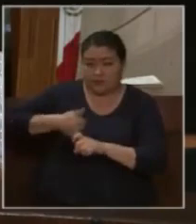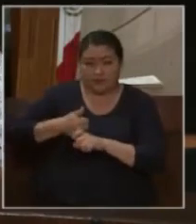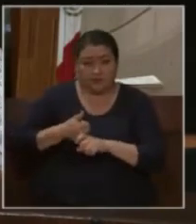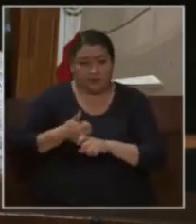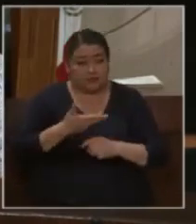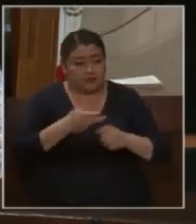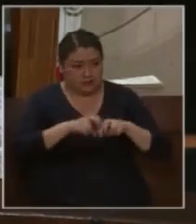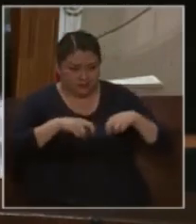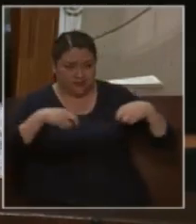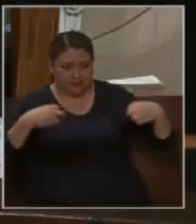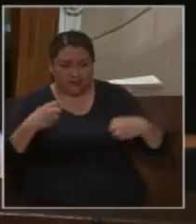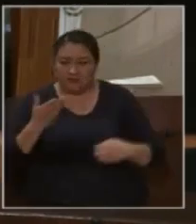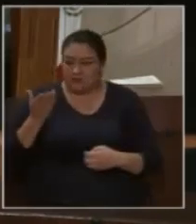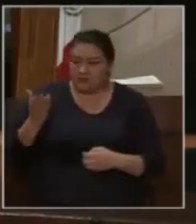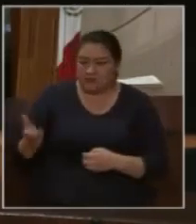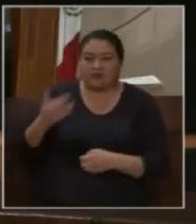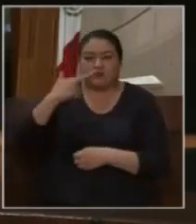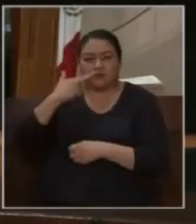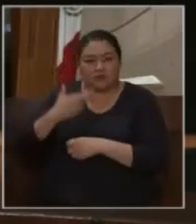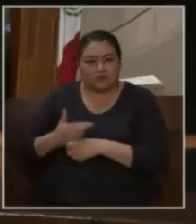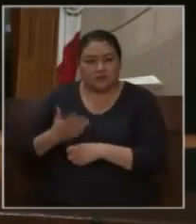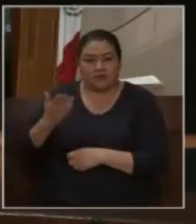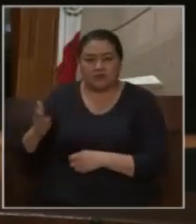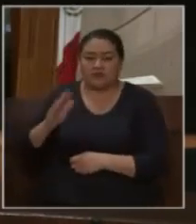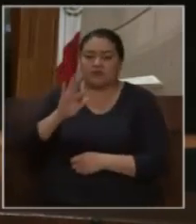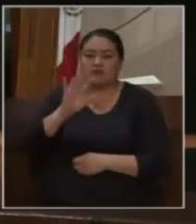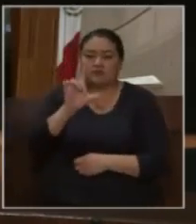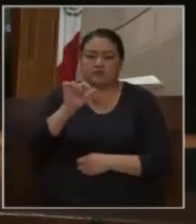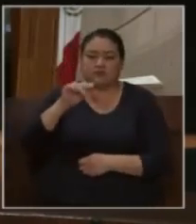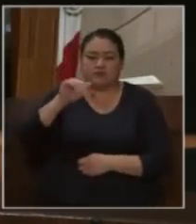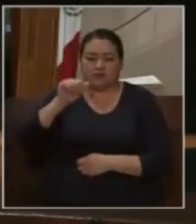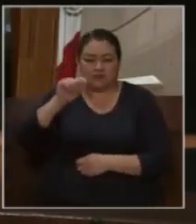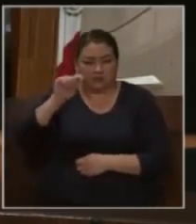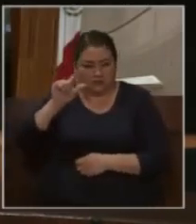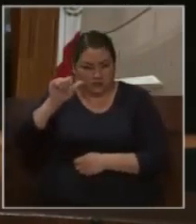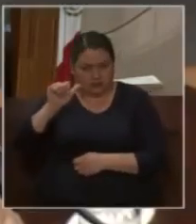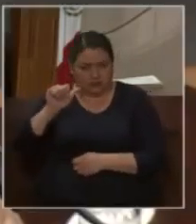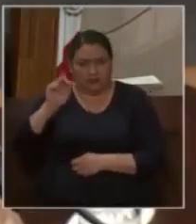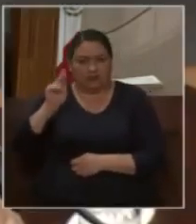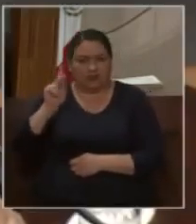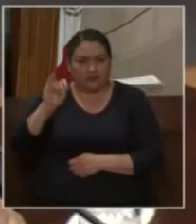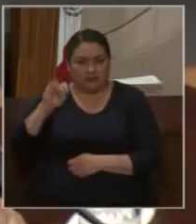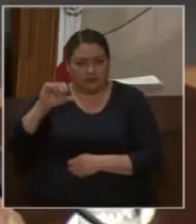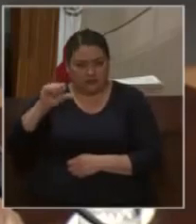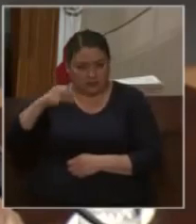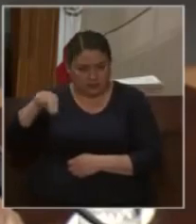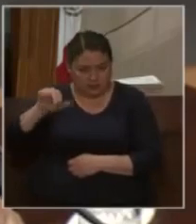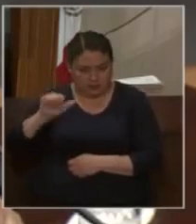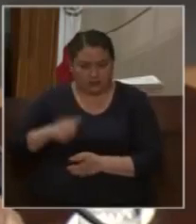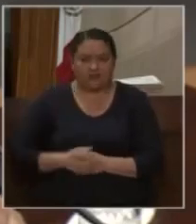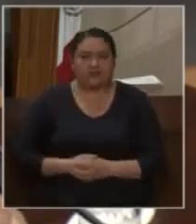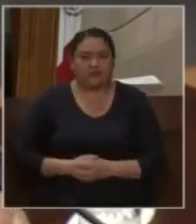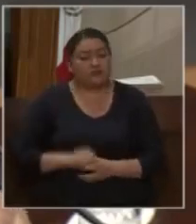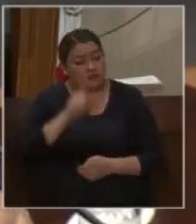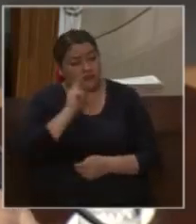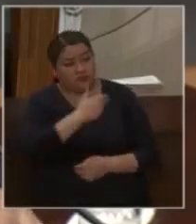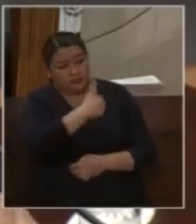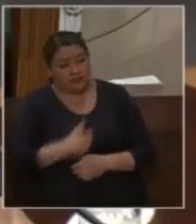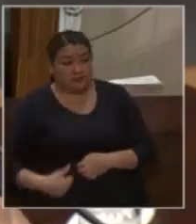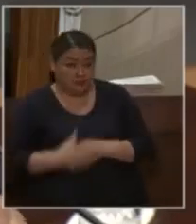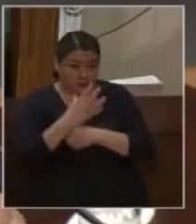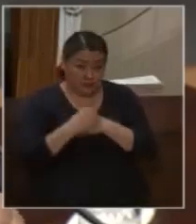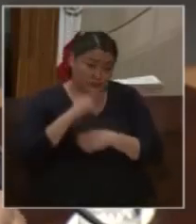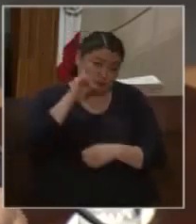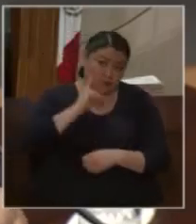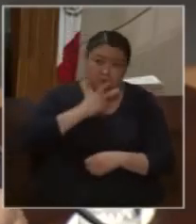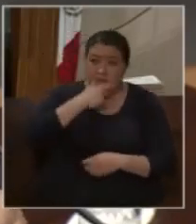consideración de este Pleno la ponencia del magistrado Felipe de la Mata Pizaña. Con su autorización, magistrada presidenta, magistrada,